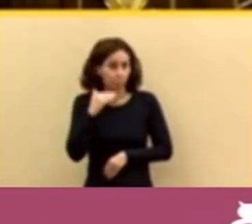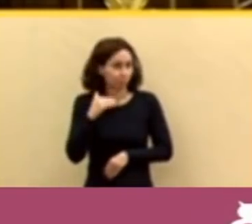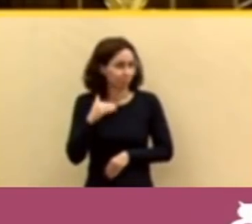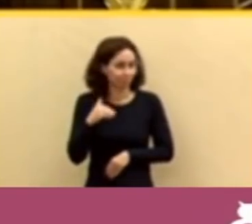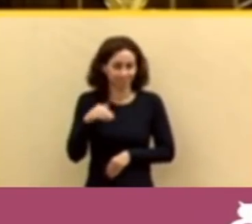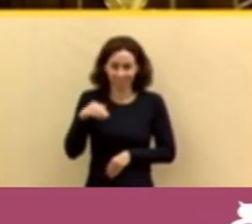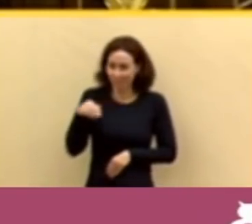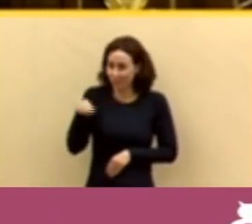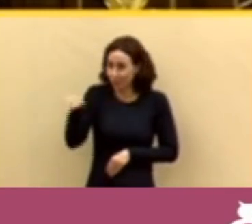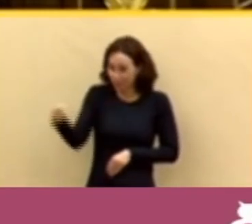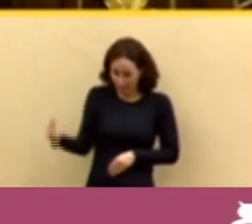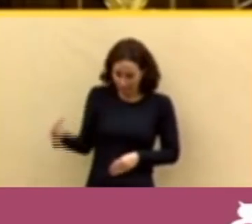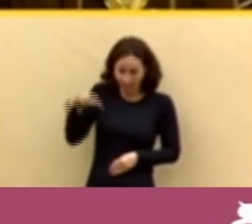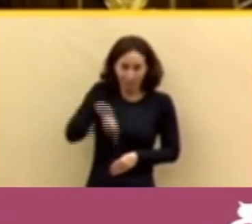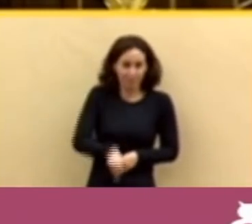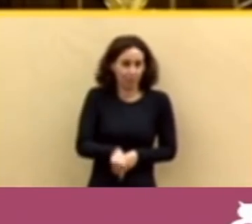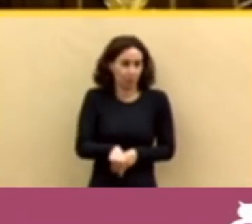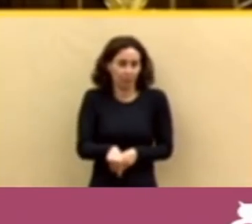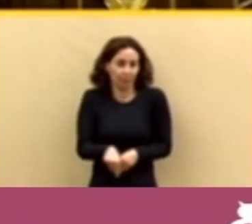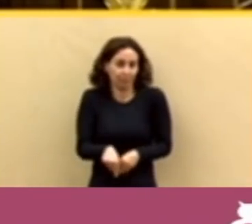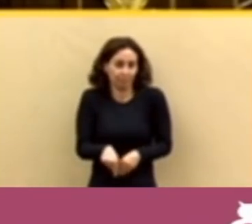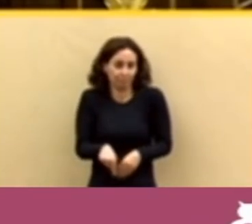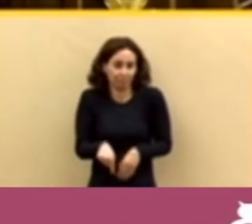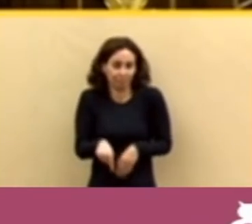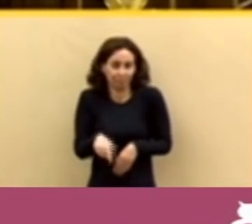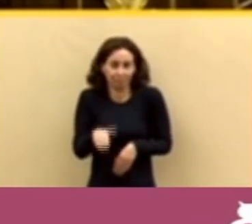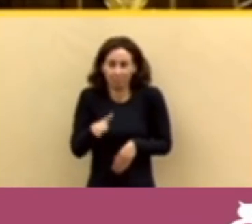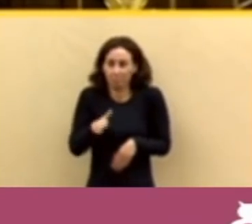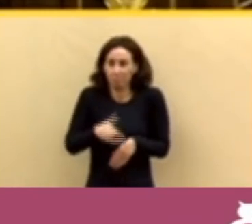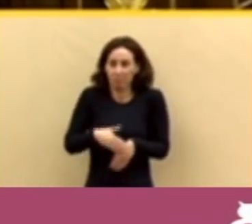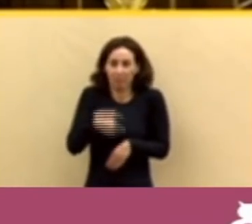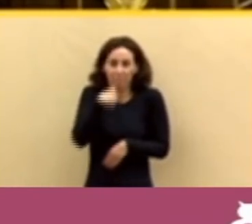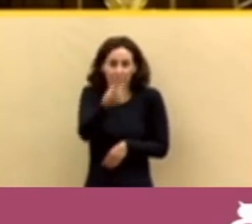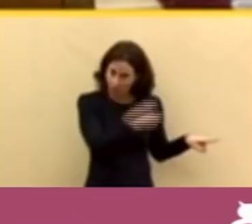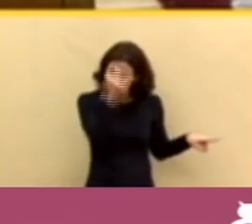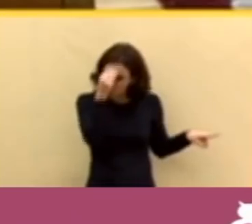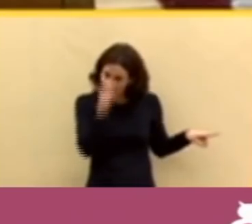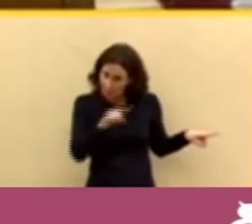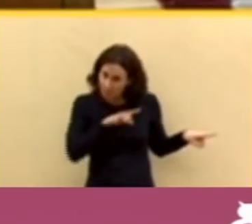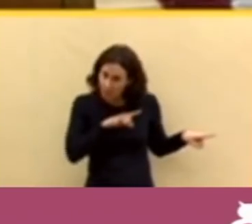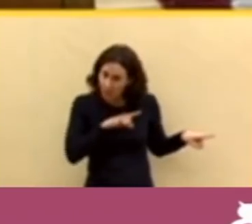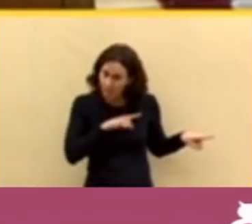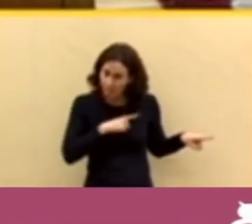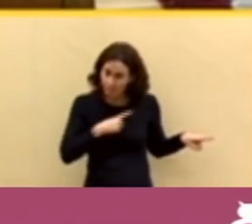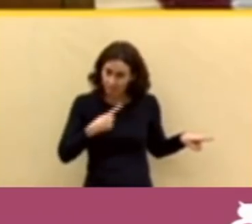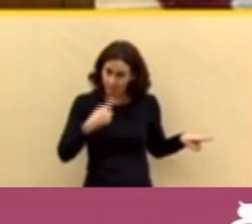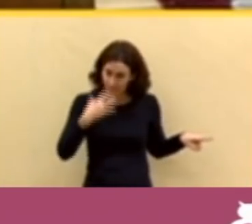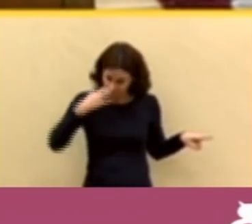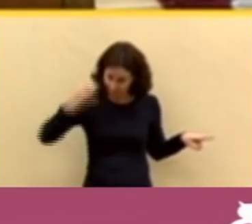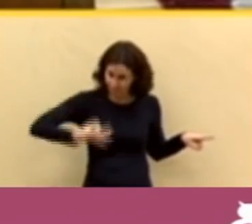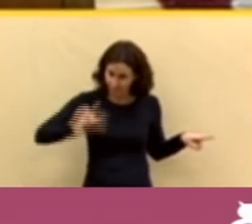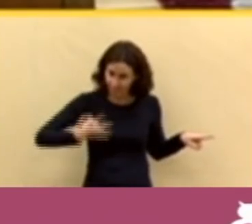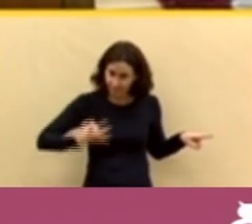cuál tenía que haber sido el momento del posicionamiento de mi partido, si antes o dos meses después o ahora, y ya digo, ha habido consultas de todo tipo durante este